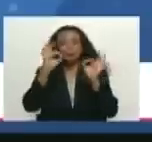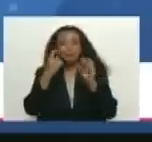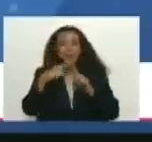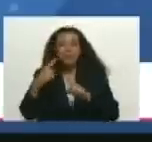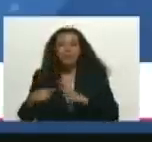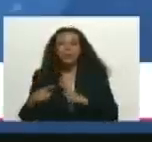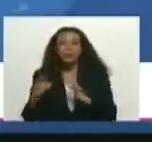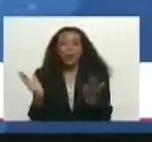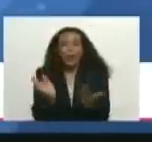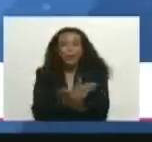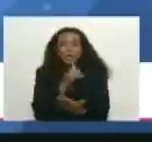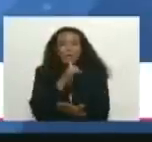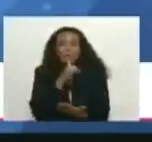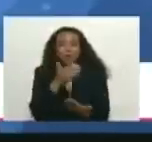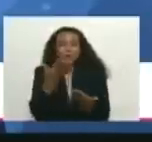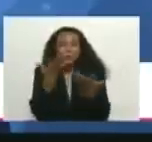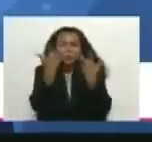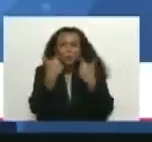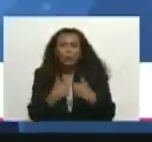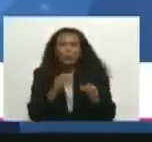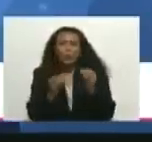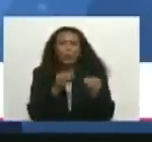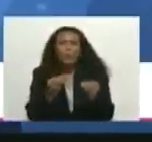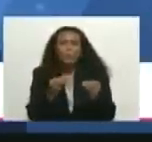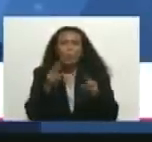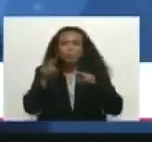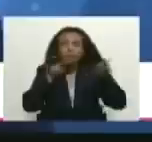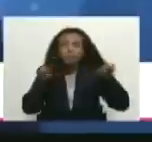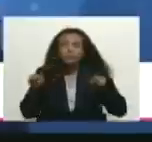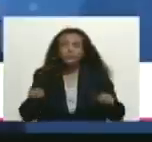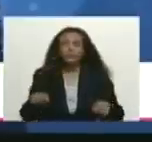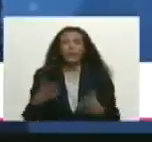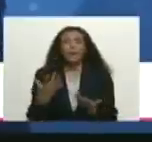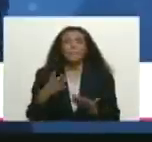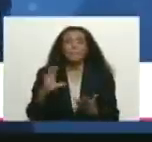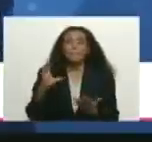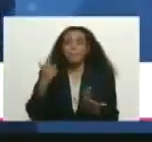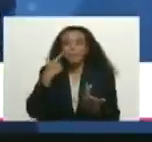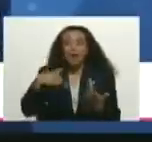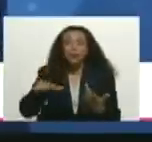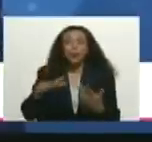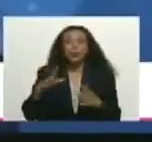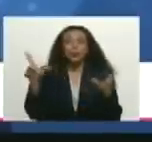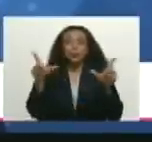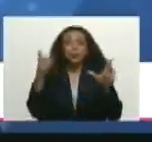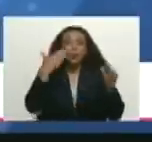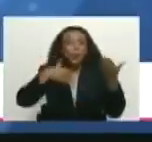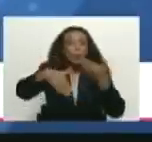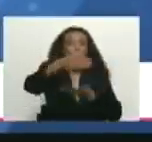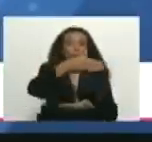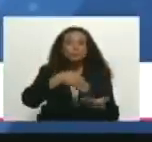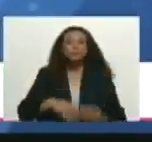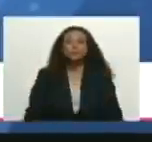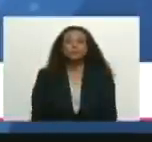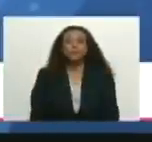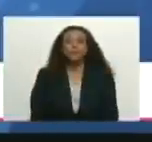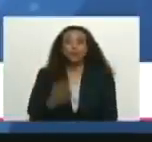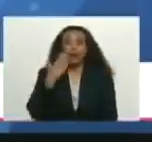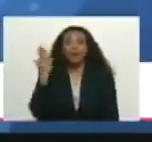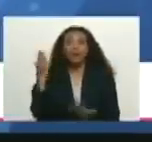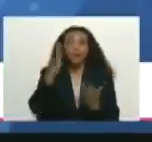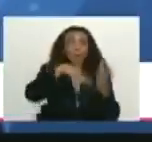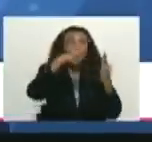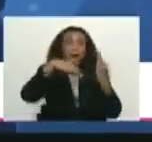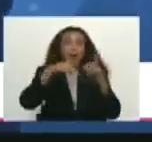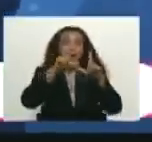una revista informativa que se ve por medios, redes y paredes también, porque le han hecho murales al programa ya.